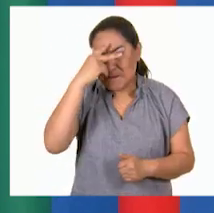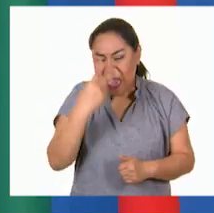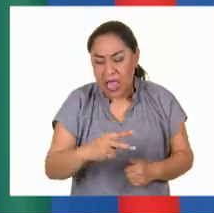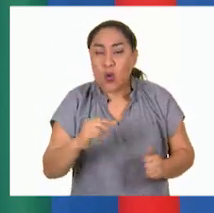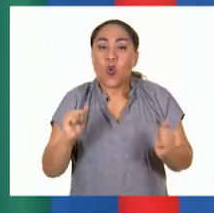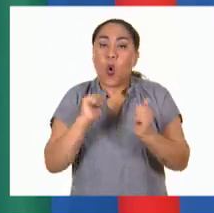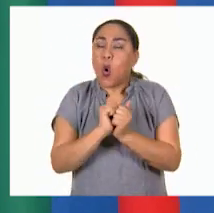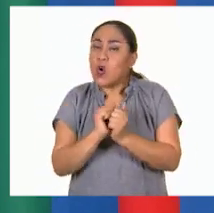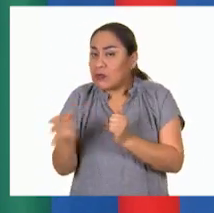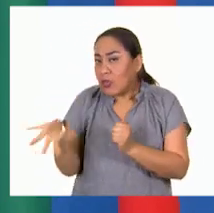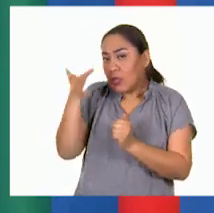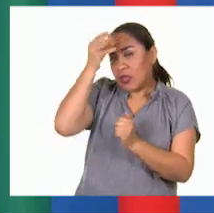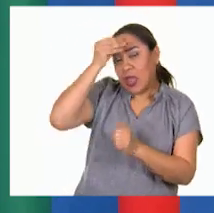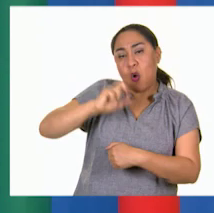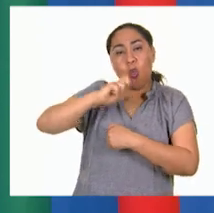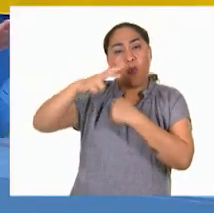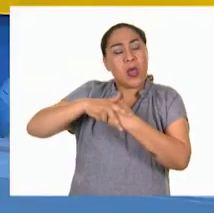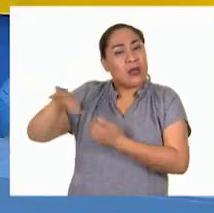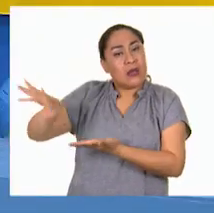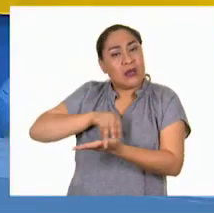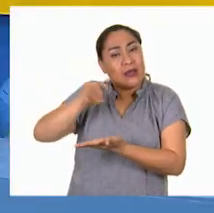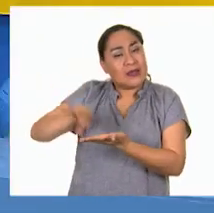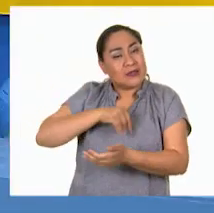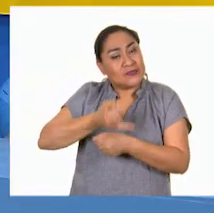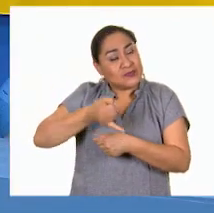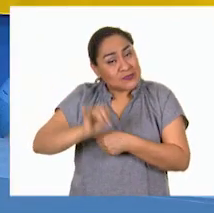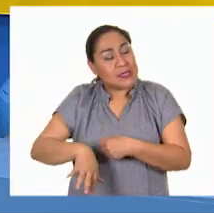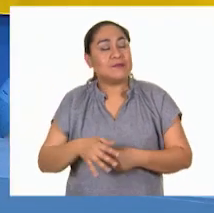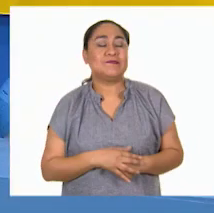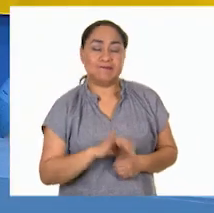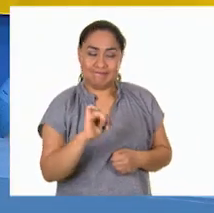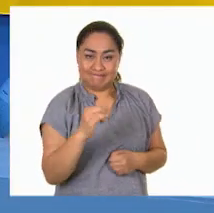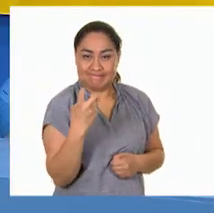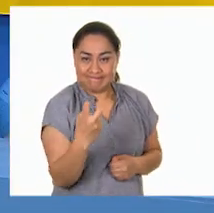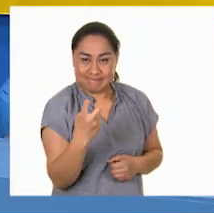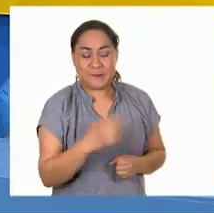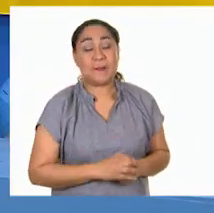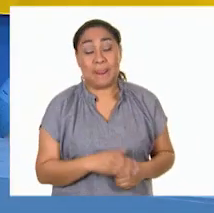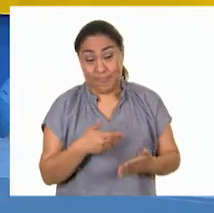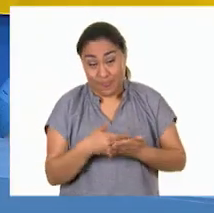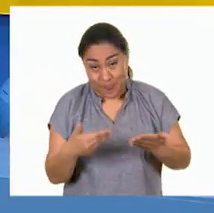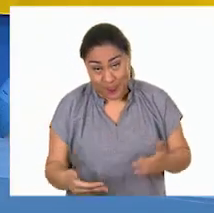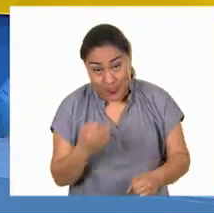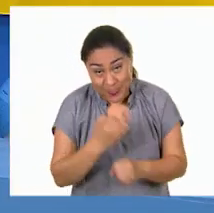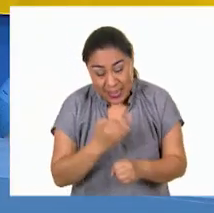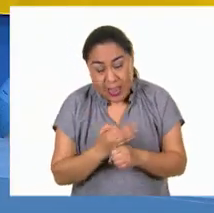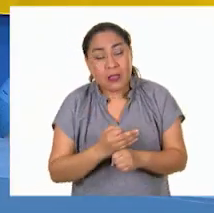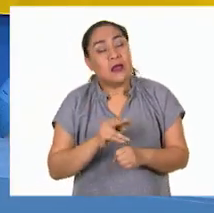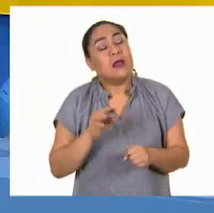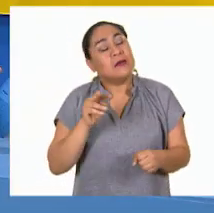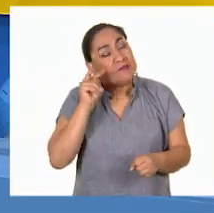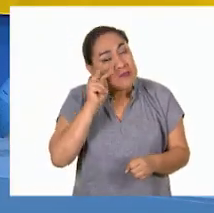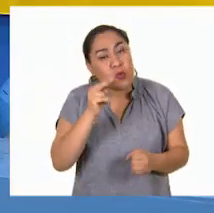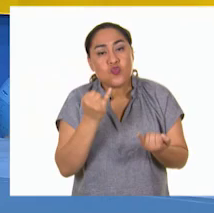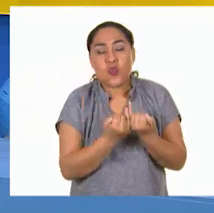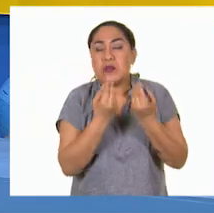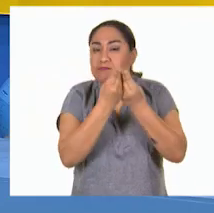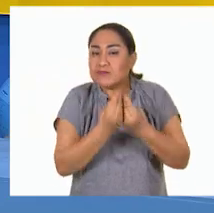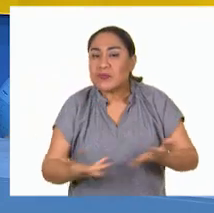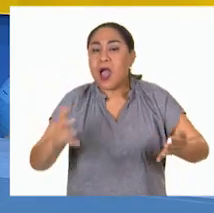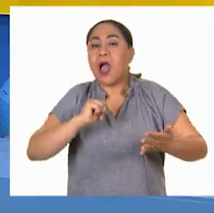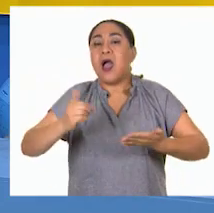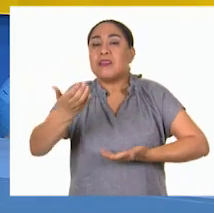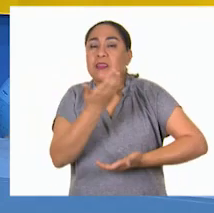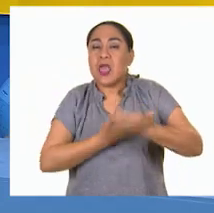de las sociedades europeas. Exactamente. Y también es por ello que en estos años comenzaron a popularizarse las tiendas